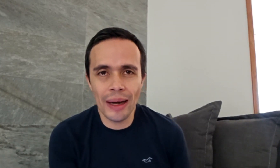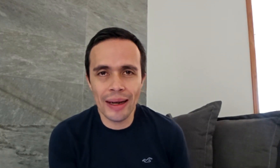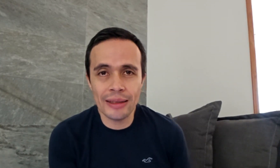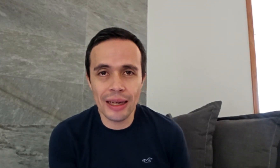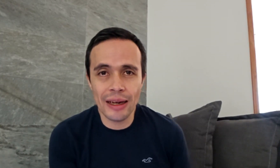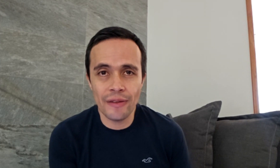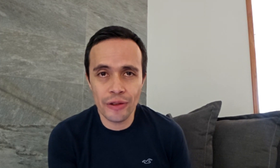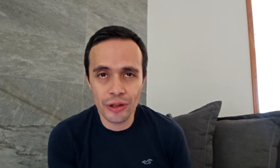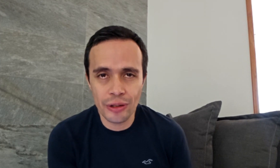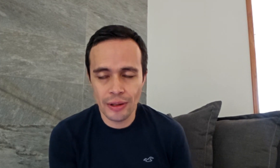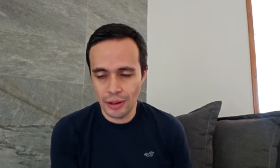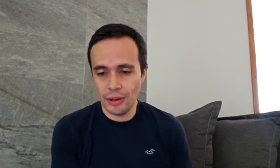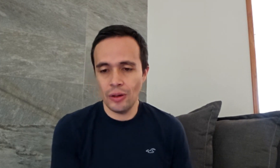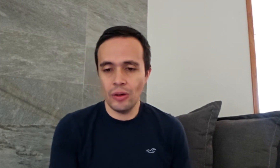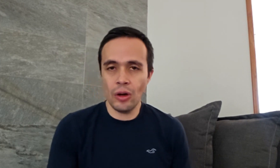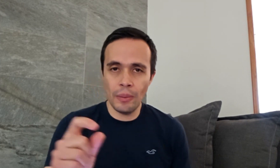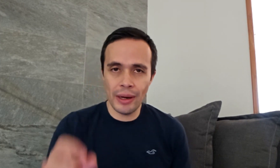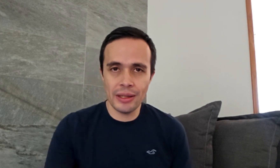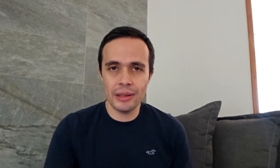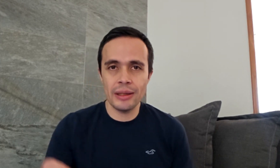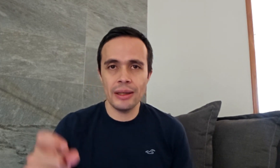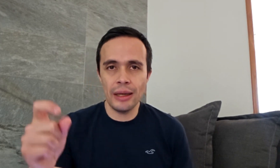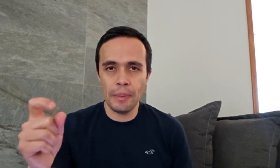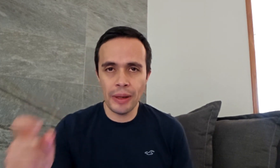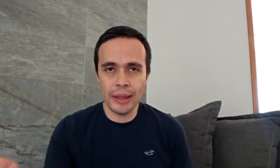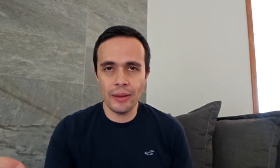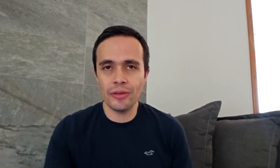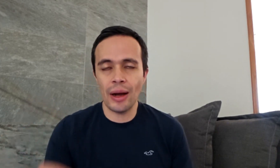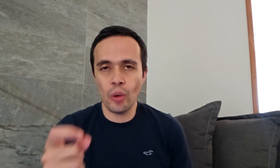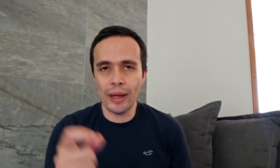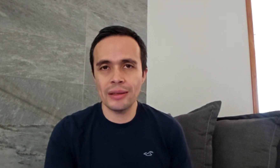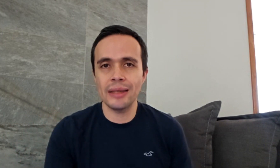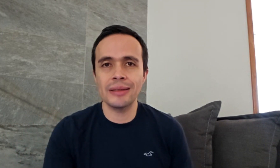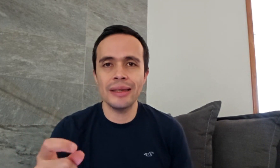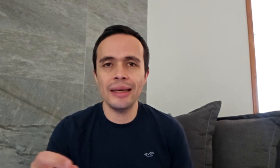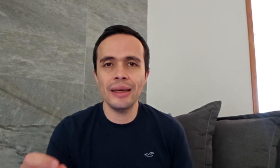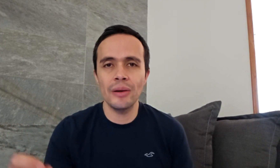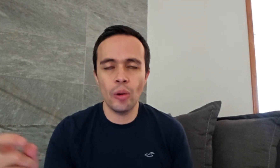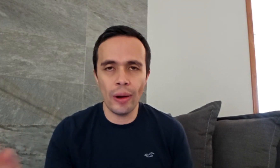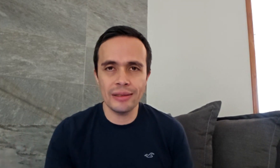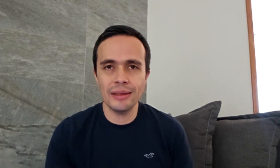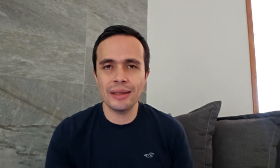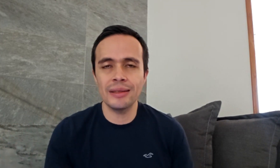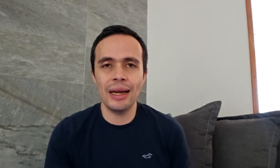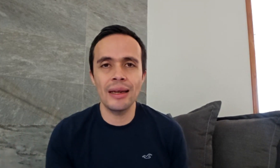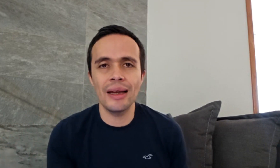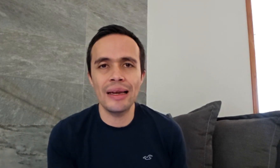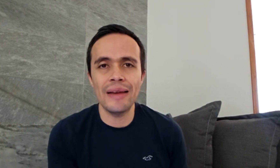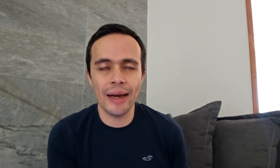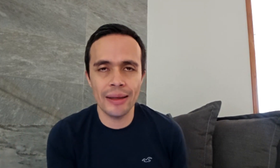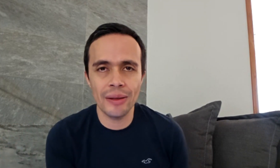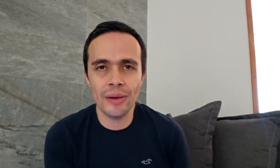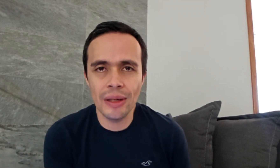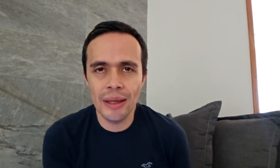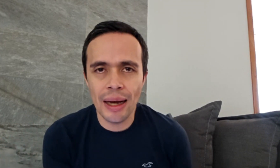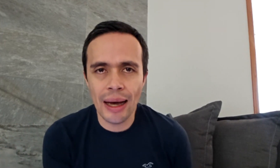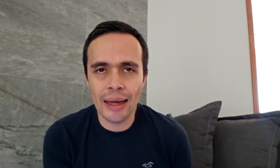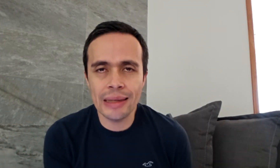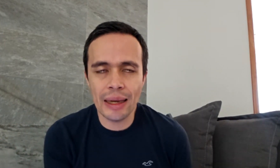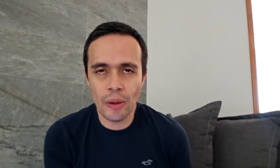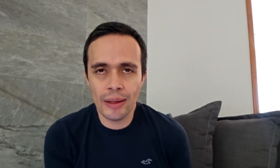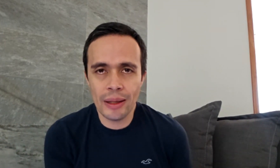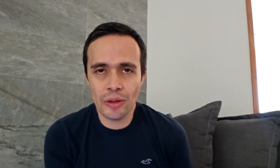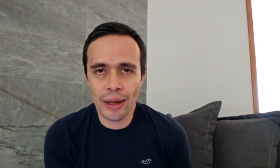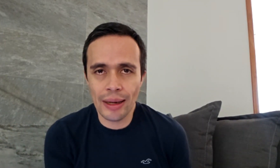secretario Omar García Harfuch: nombres y apellidos de juezas y jueces que están liberando